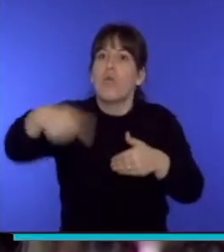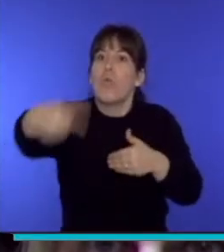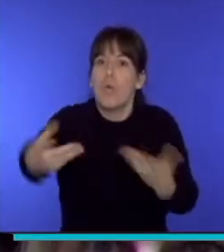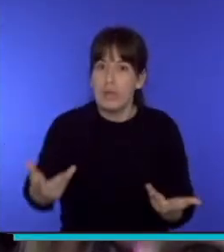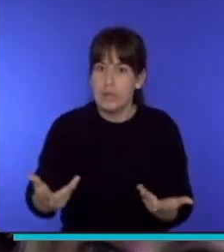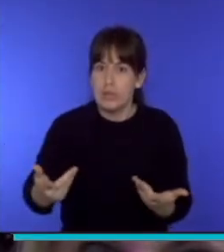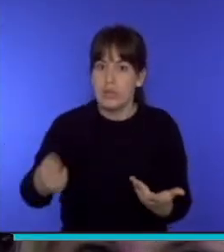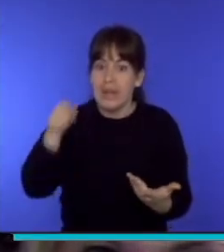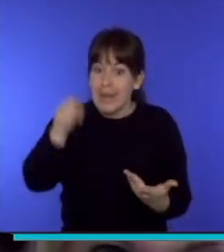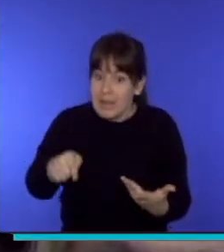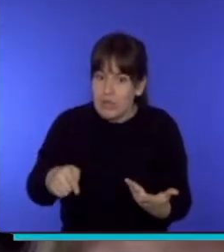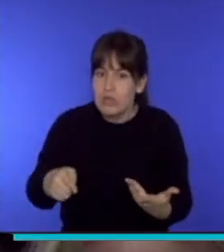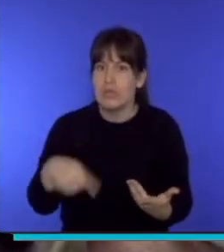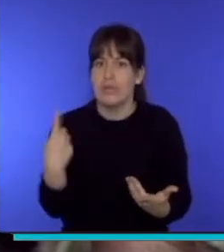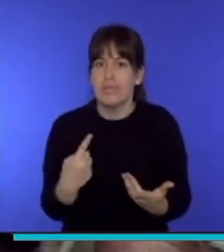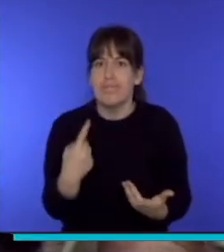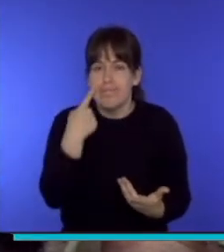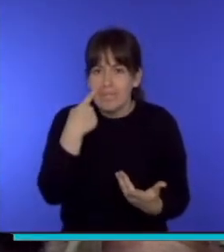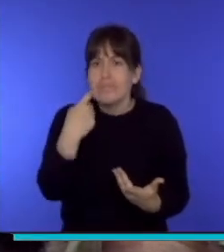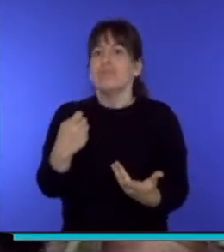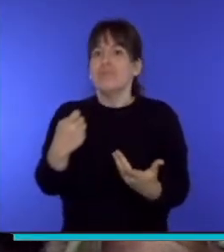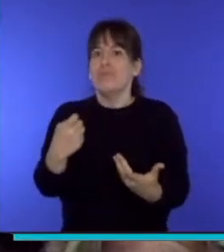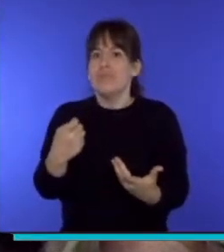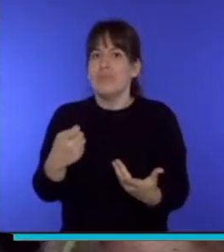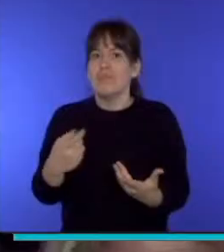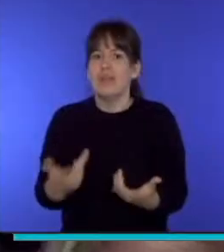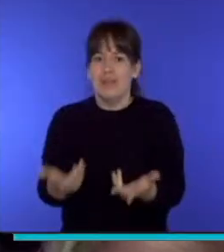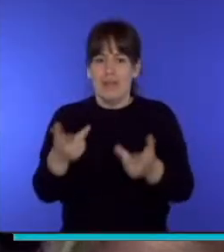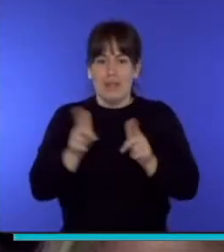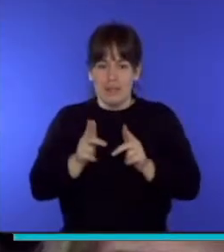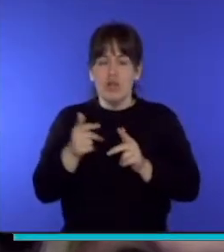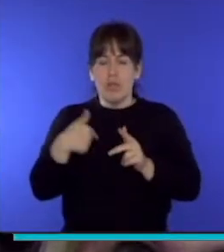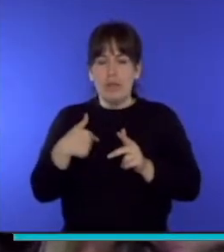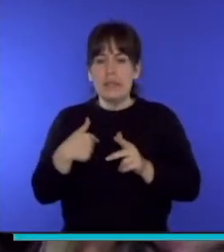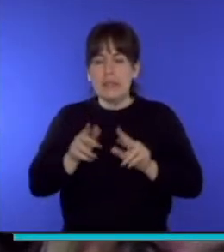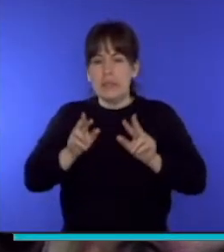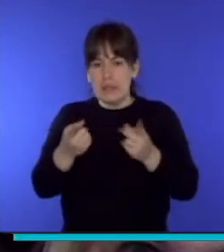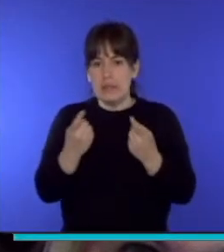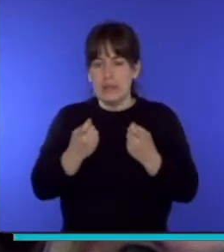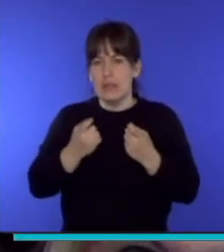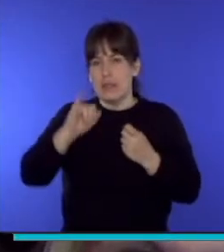lo que nos iba a dar la necesidad o no de suspender esas PASO.